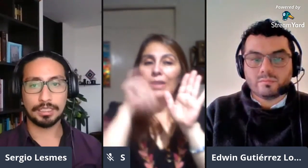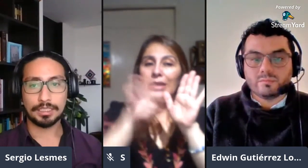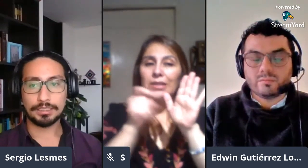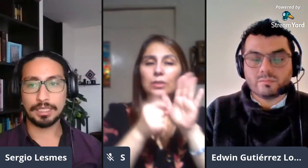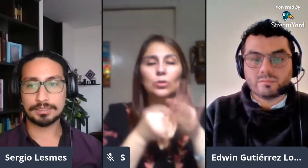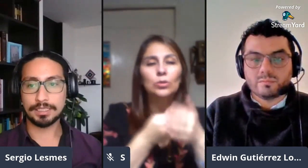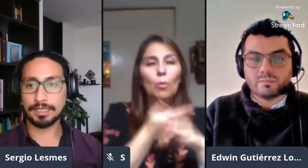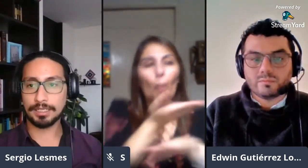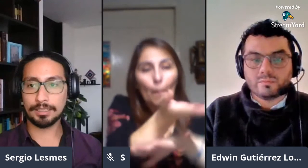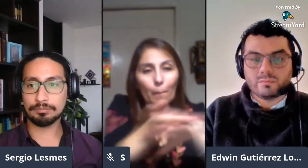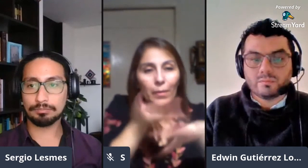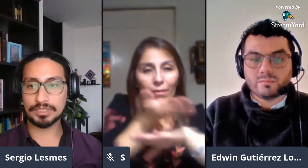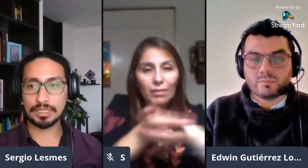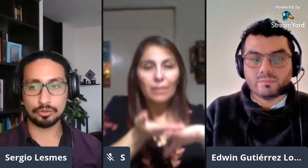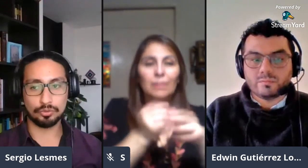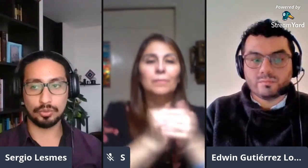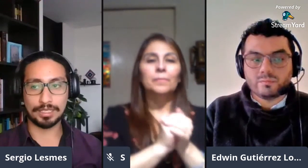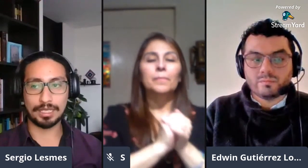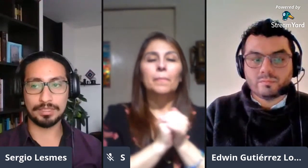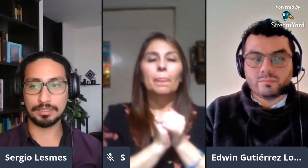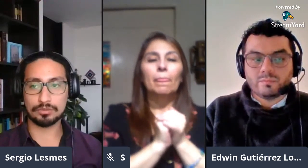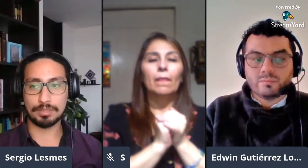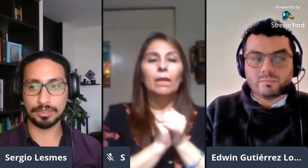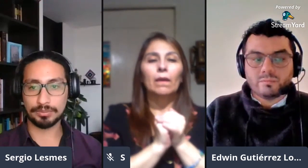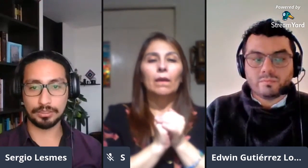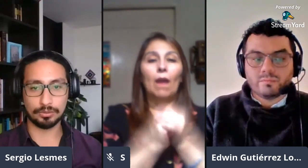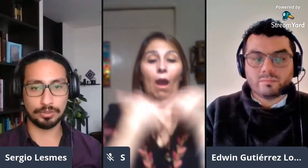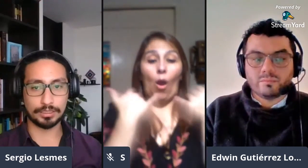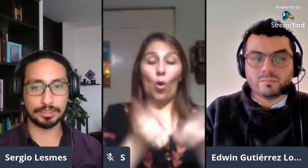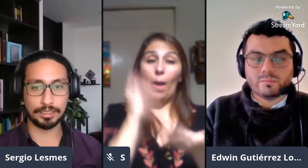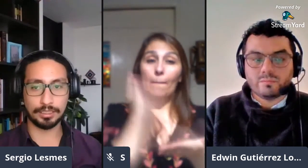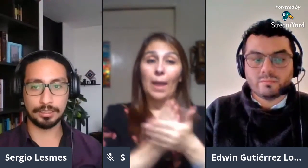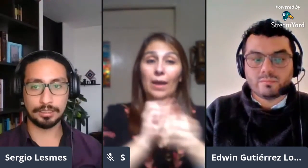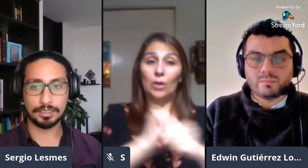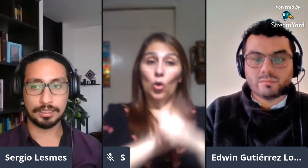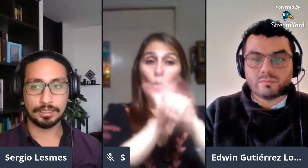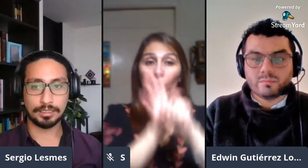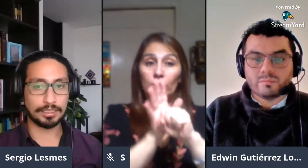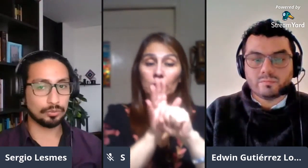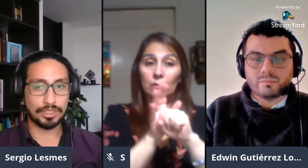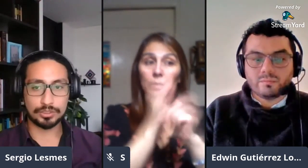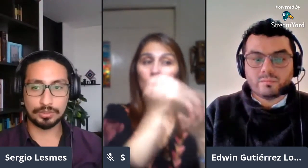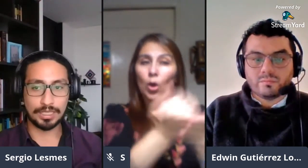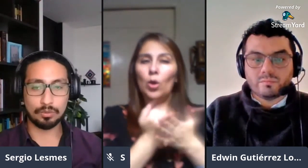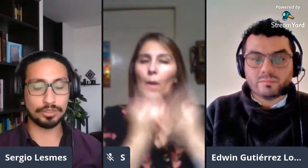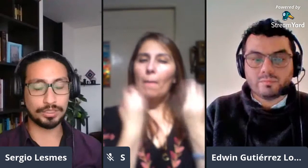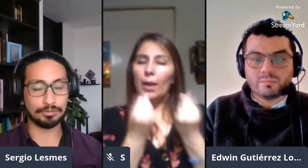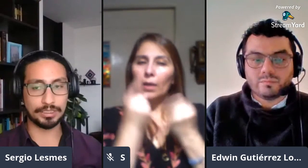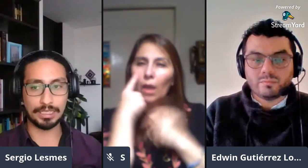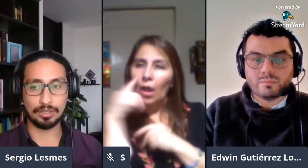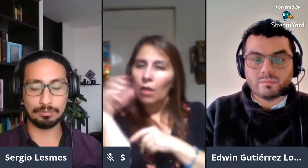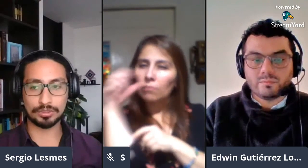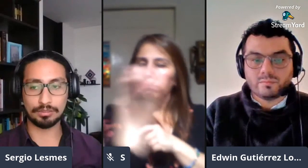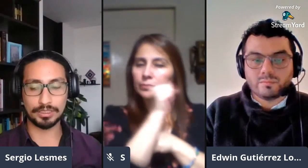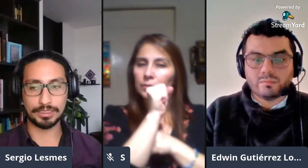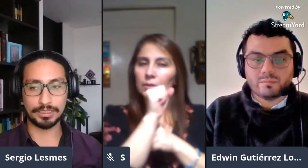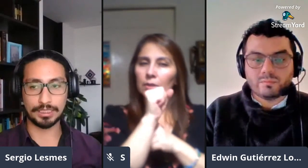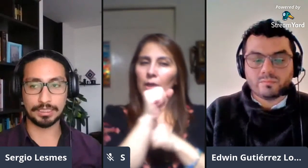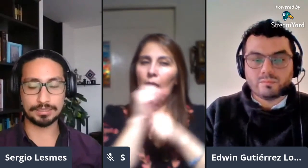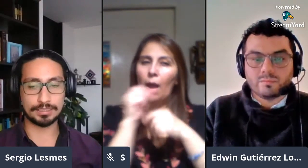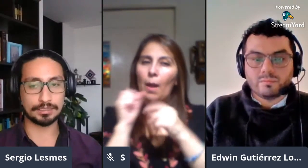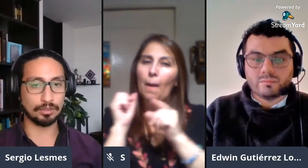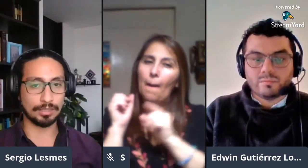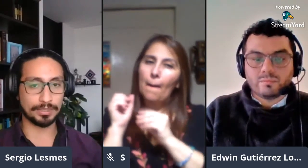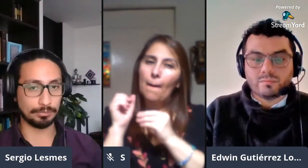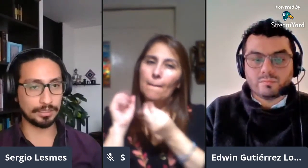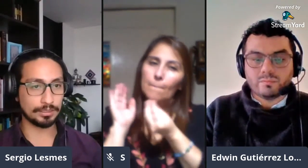solicitud. Y es que, pues, la coyuntura realmente nos ha permitido ver que es un hecho que la vulnerabilidad o la